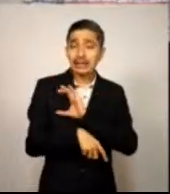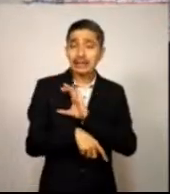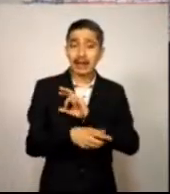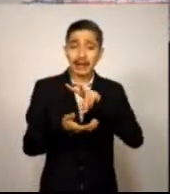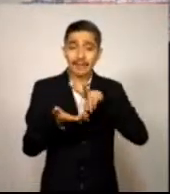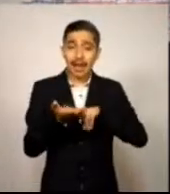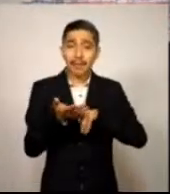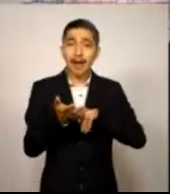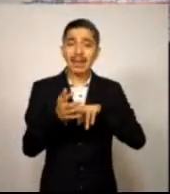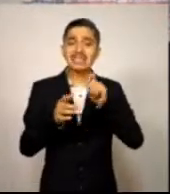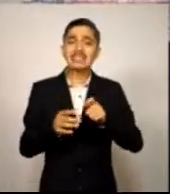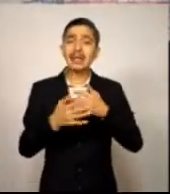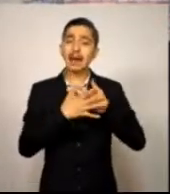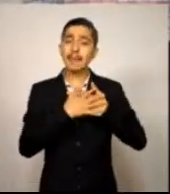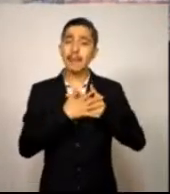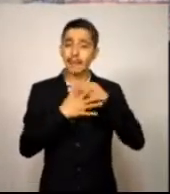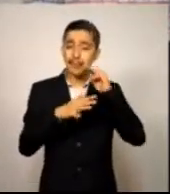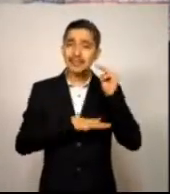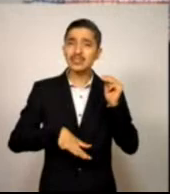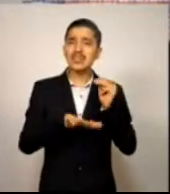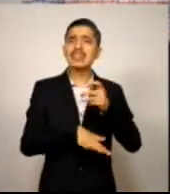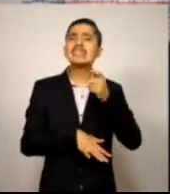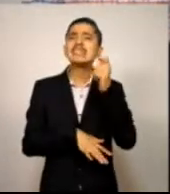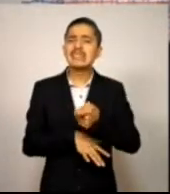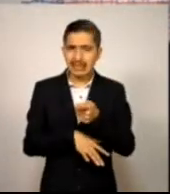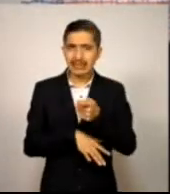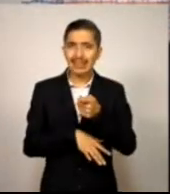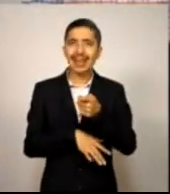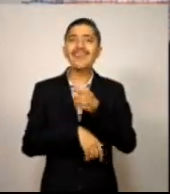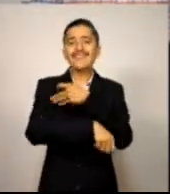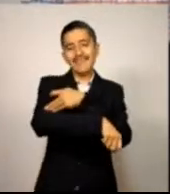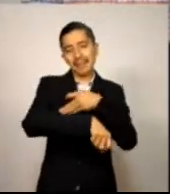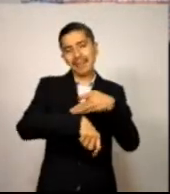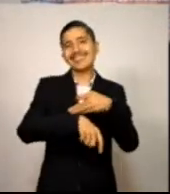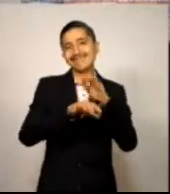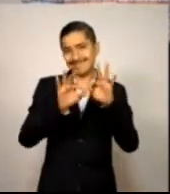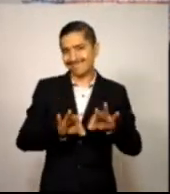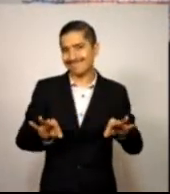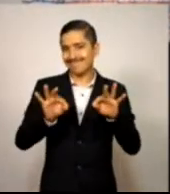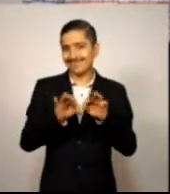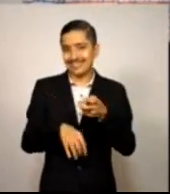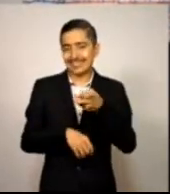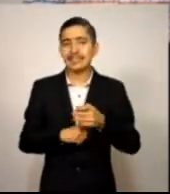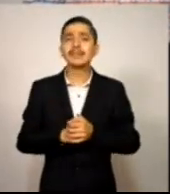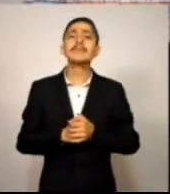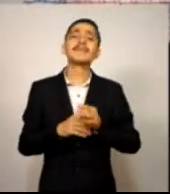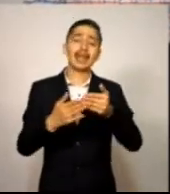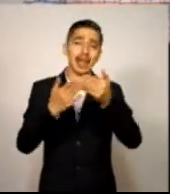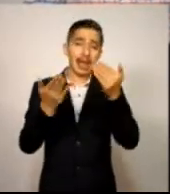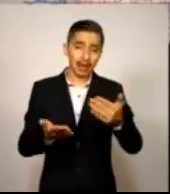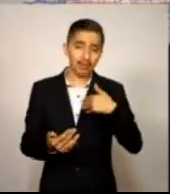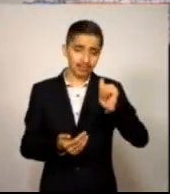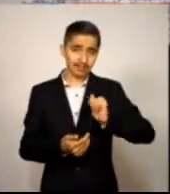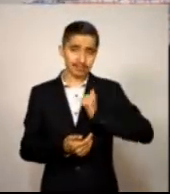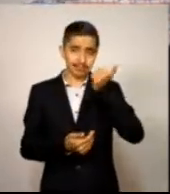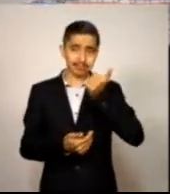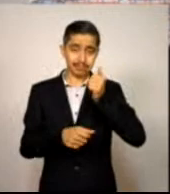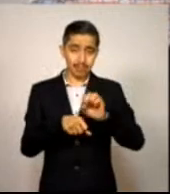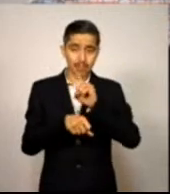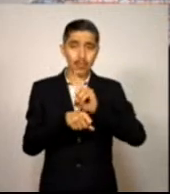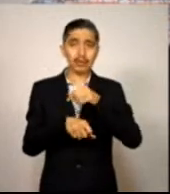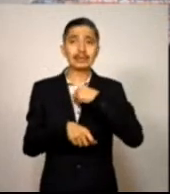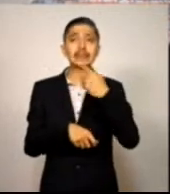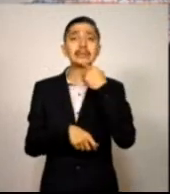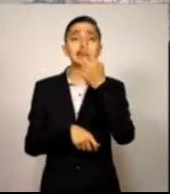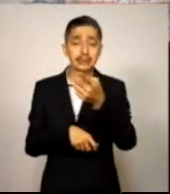apreciamos valoramos y amamos el michoacán es a nuestra familia por eso quiero aprovechar la